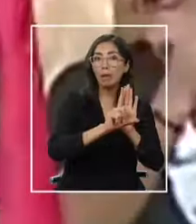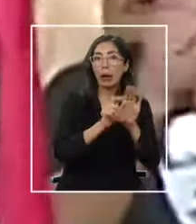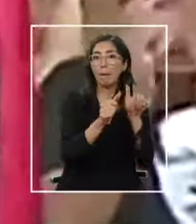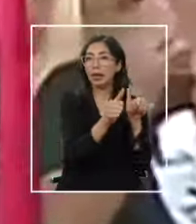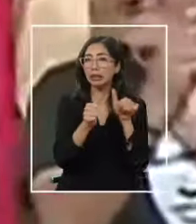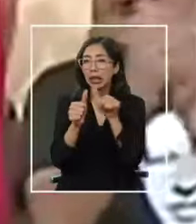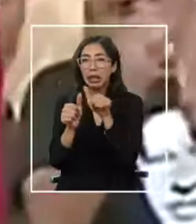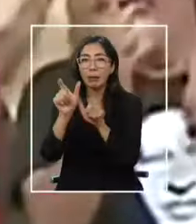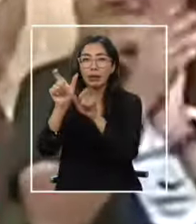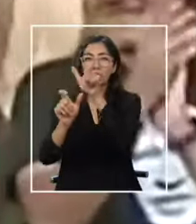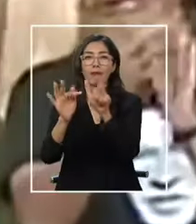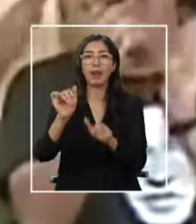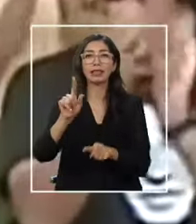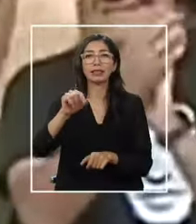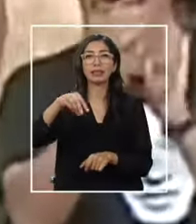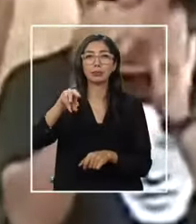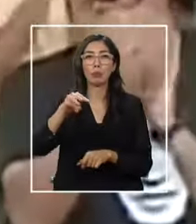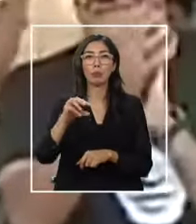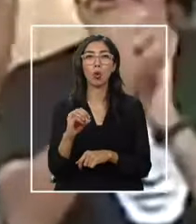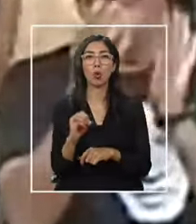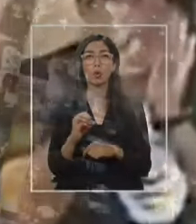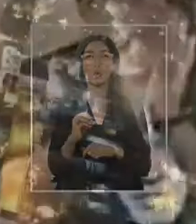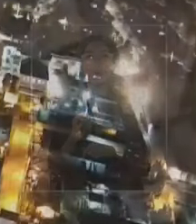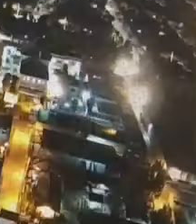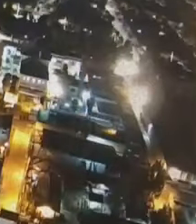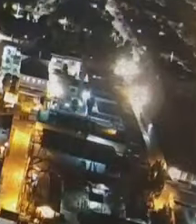consideran como fascismo.